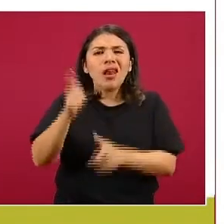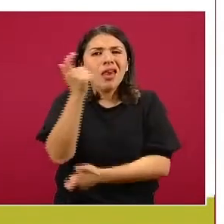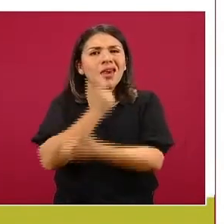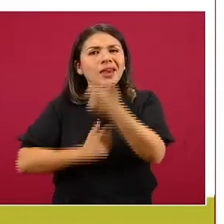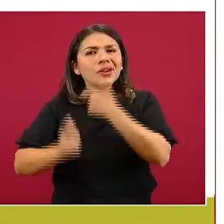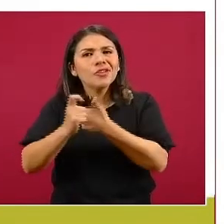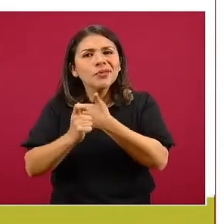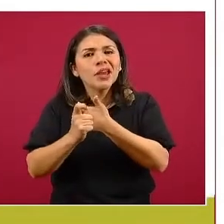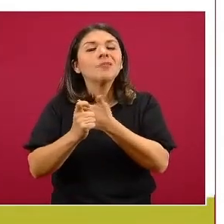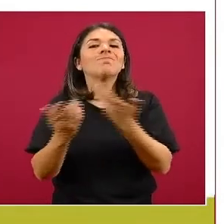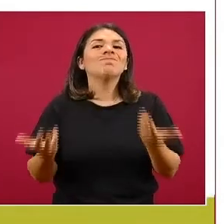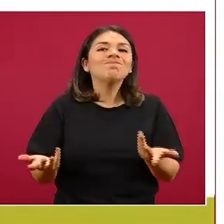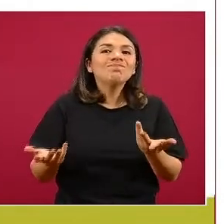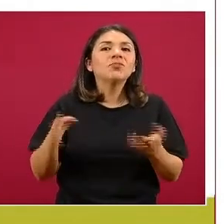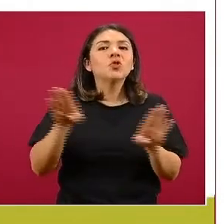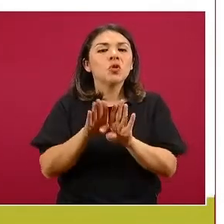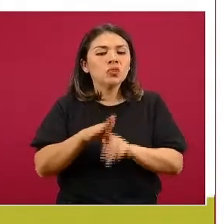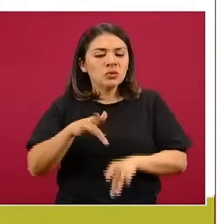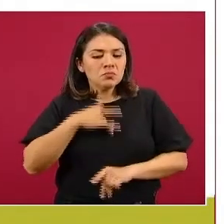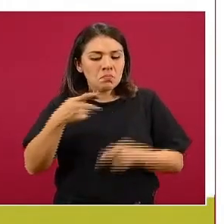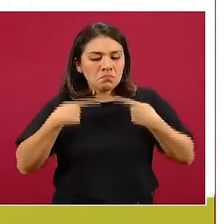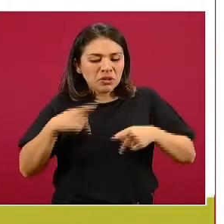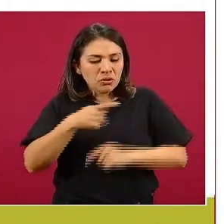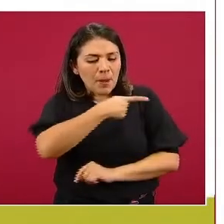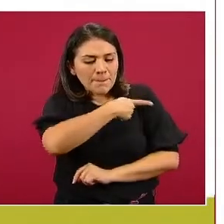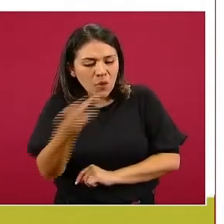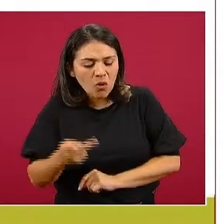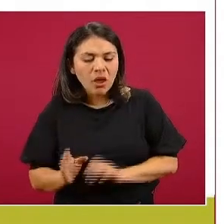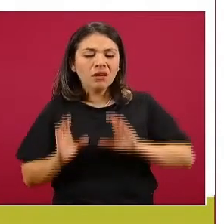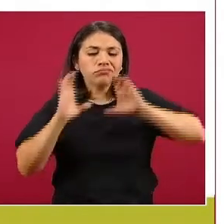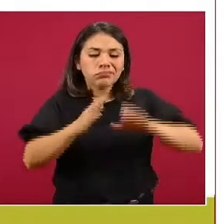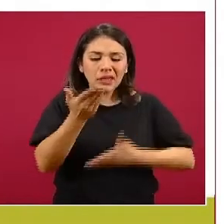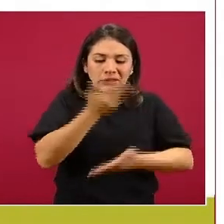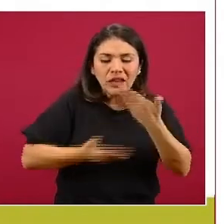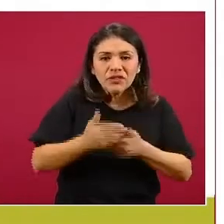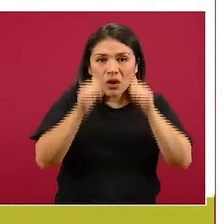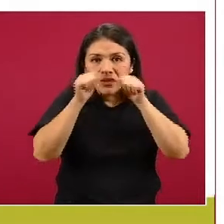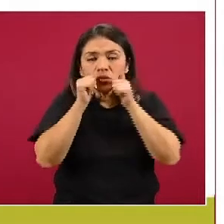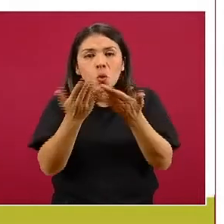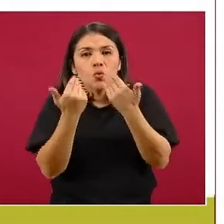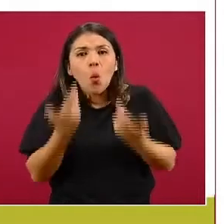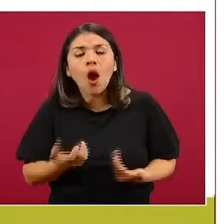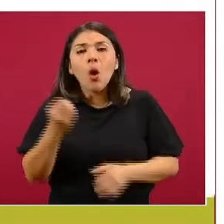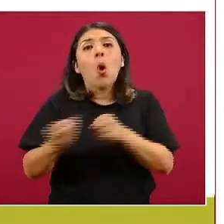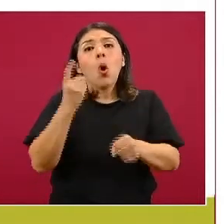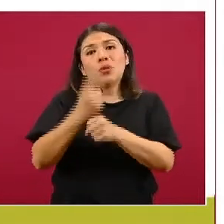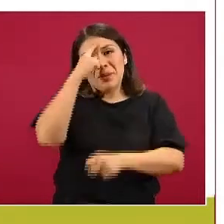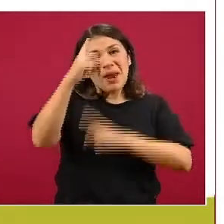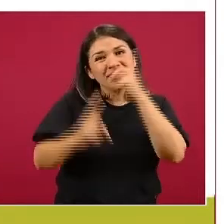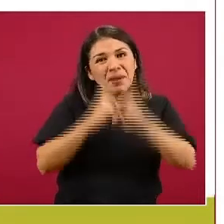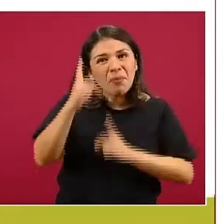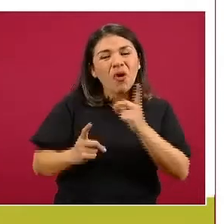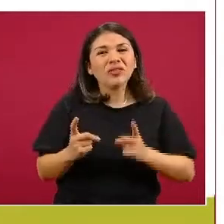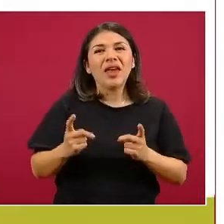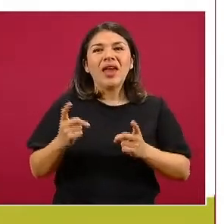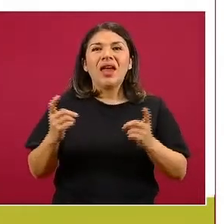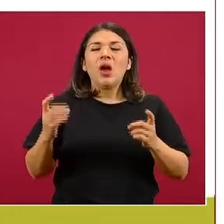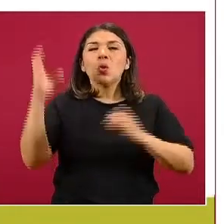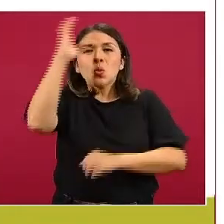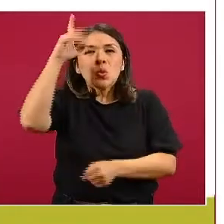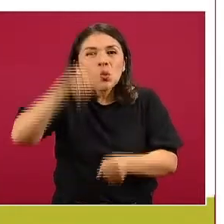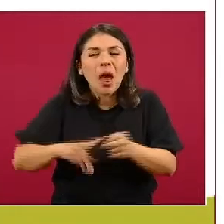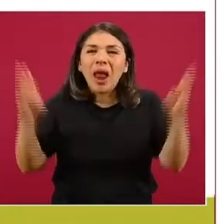ver con la pobreza, con el acceso a servicios, con el acceso a oportunidades deportivas, oportunidades